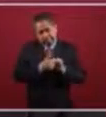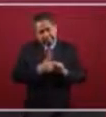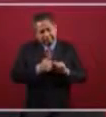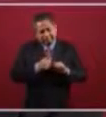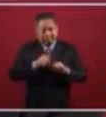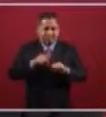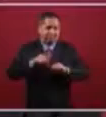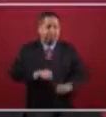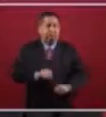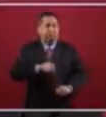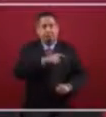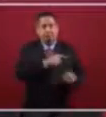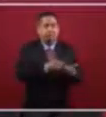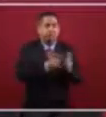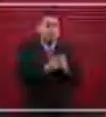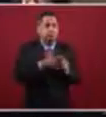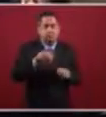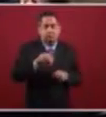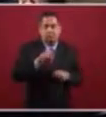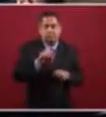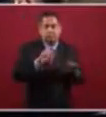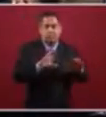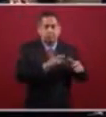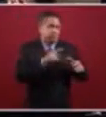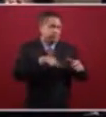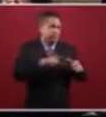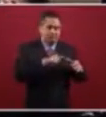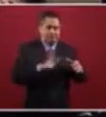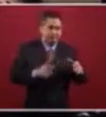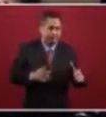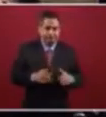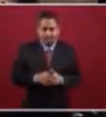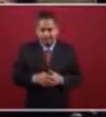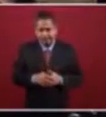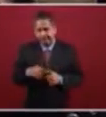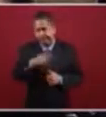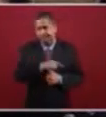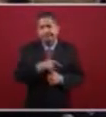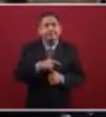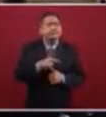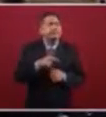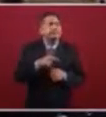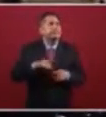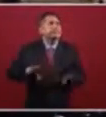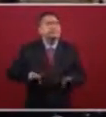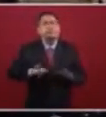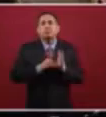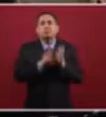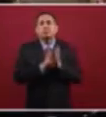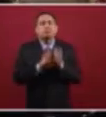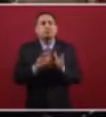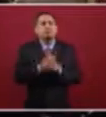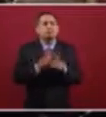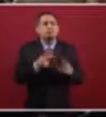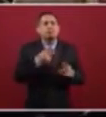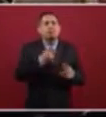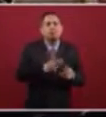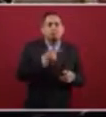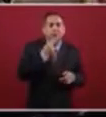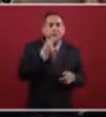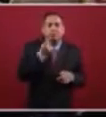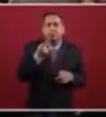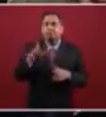imponiéndose el modelo neoliberal, que en esencia es un modelo para saquear.